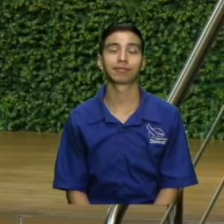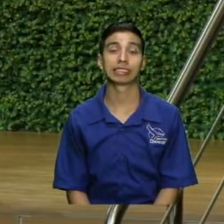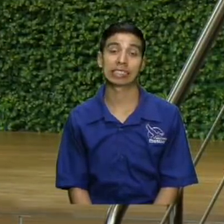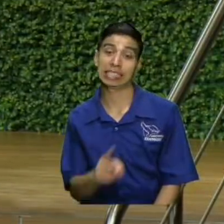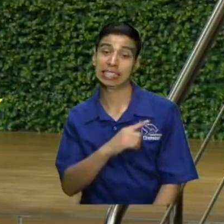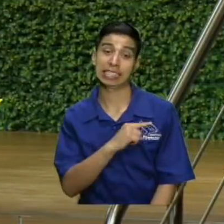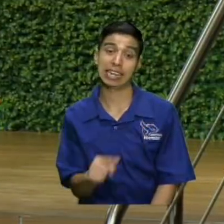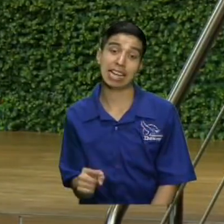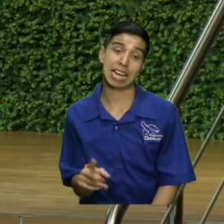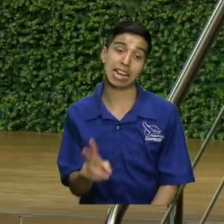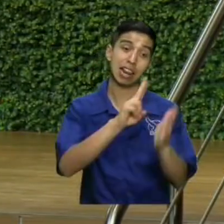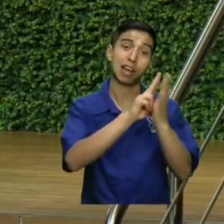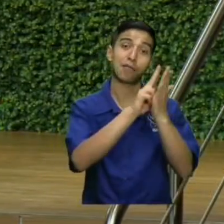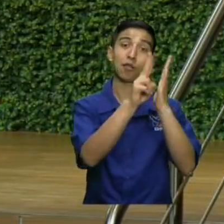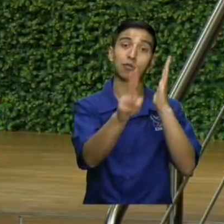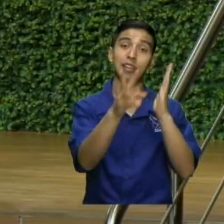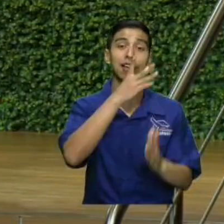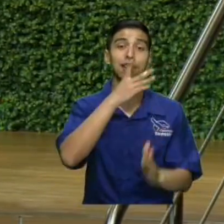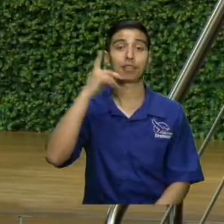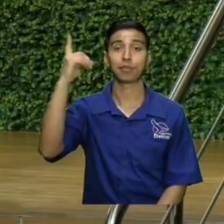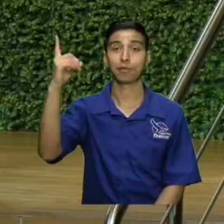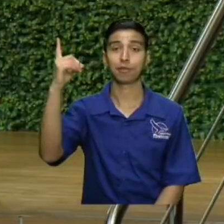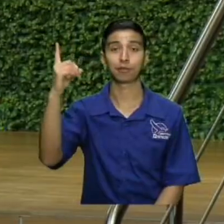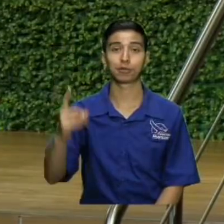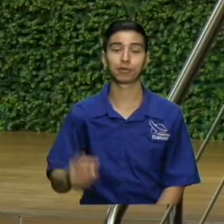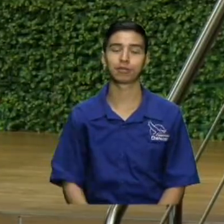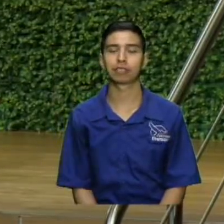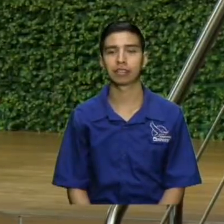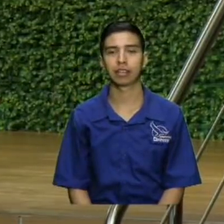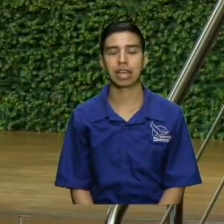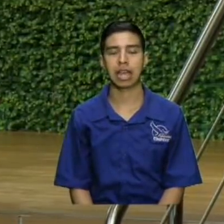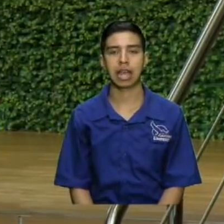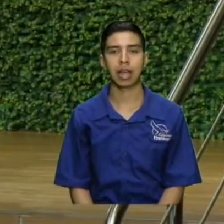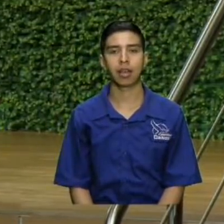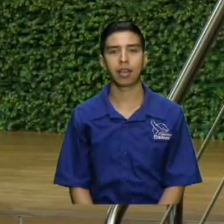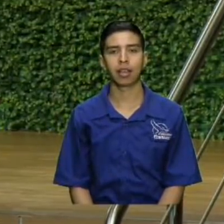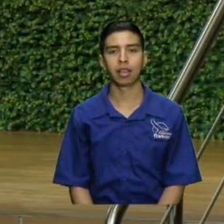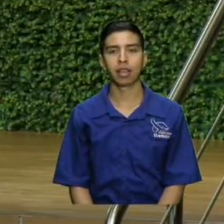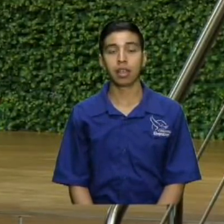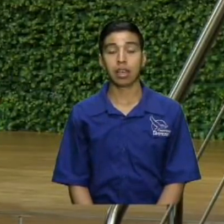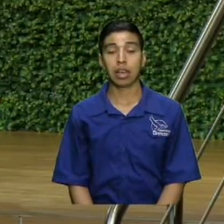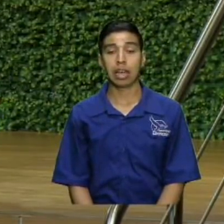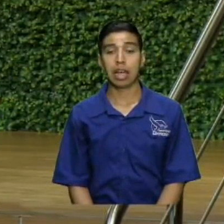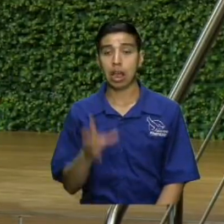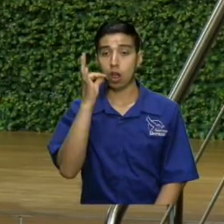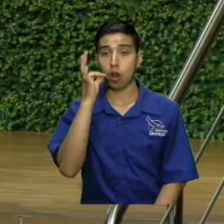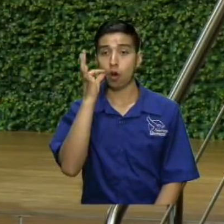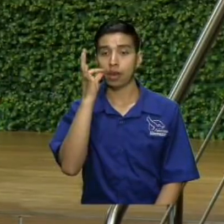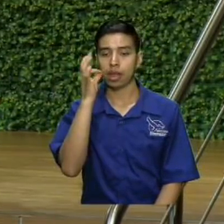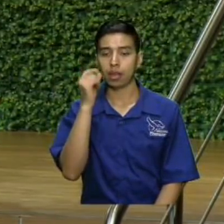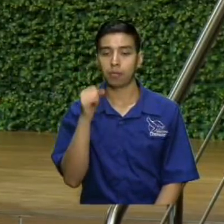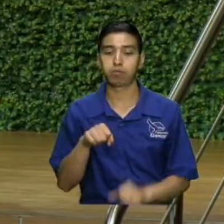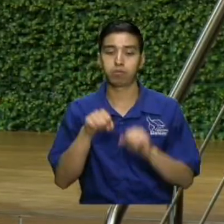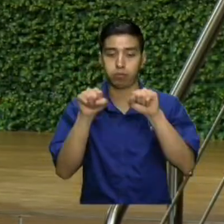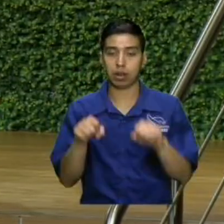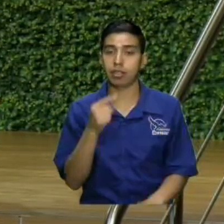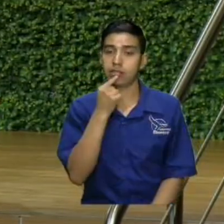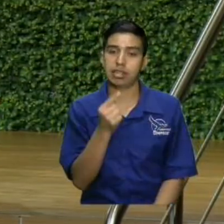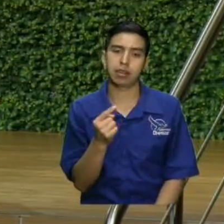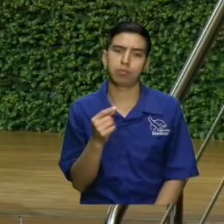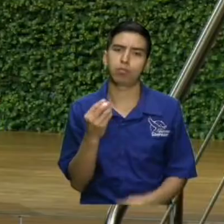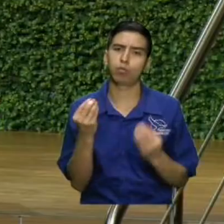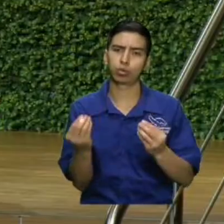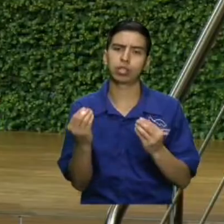¿Será esta la voluntad de Dios? Porque es que mire, el hombre puede decir 100,000 cosas, pero si Dios